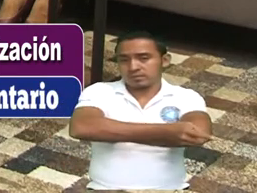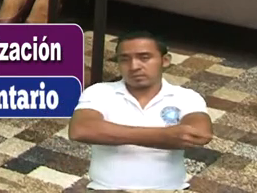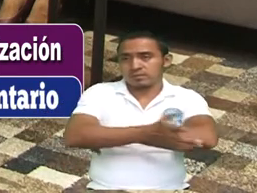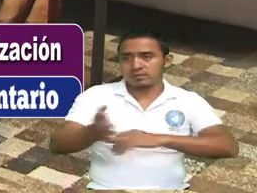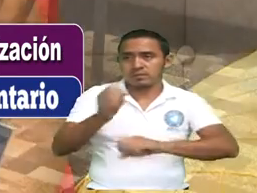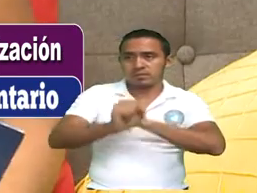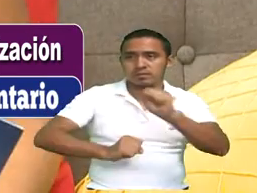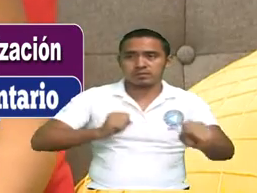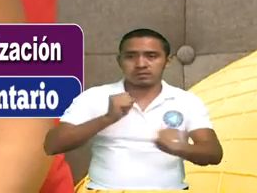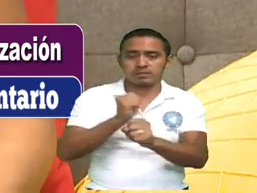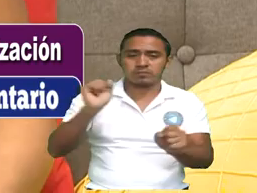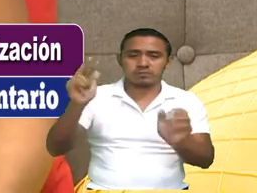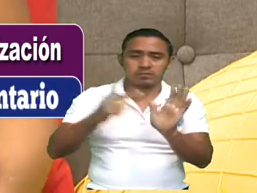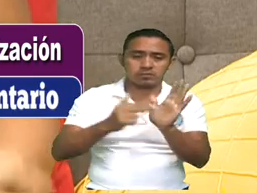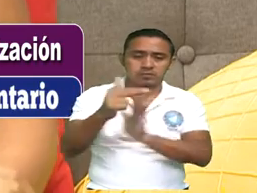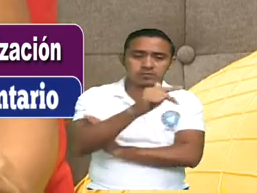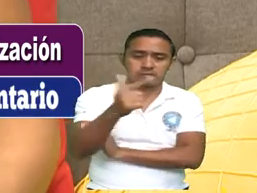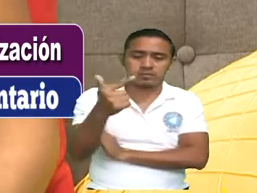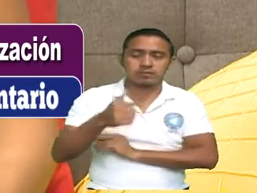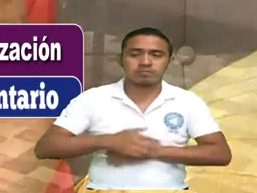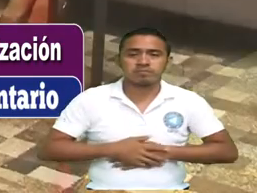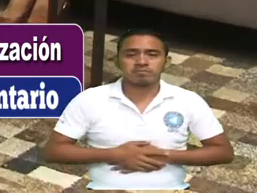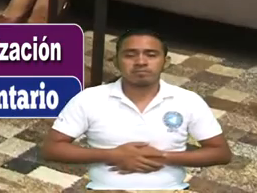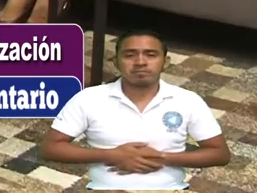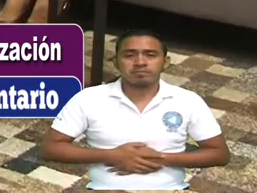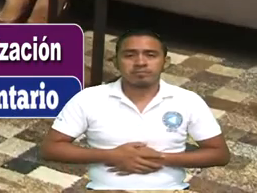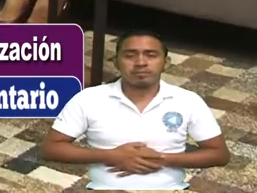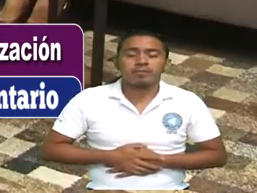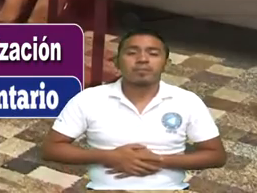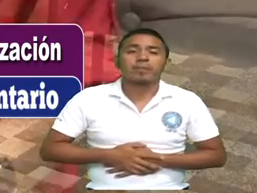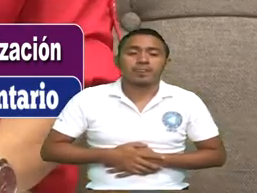el 2007. Es que a partir del